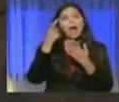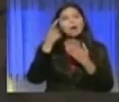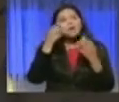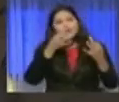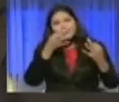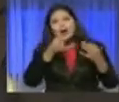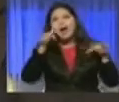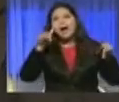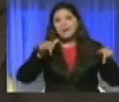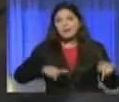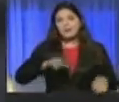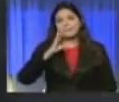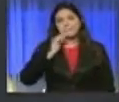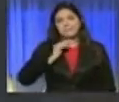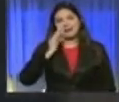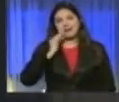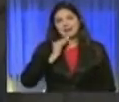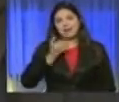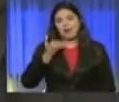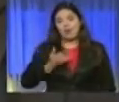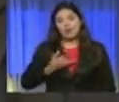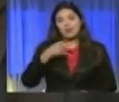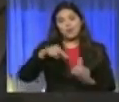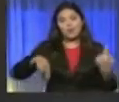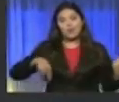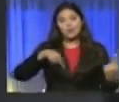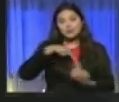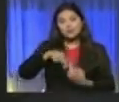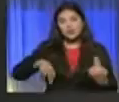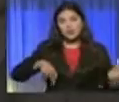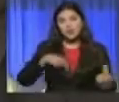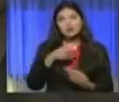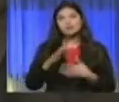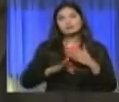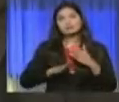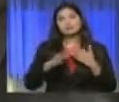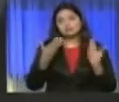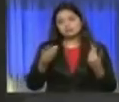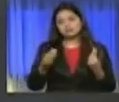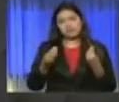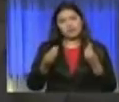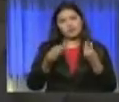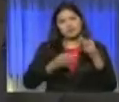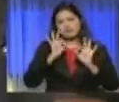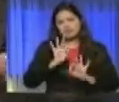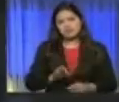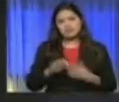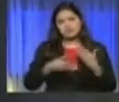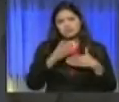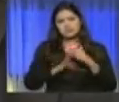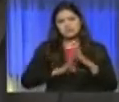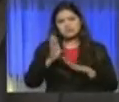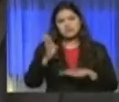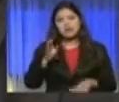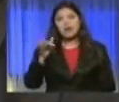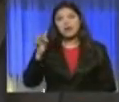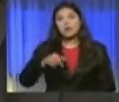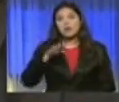este momento de la revolución que se está desarrollando. Ha sido una